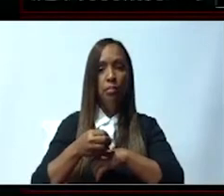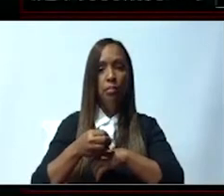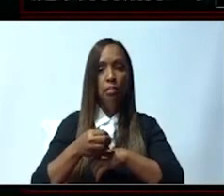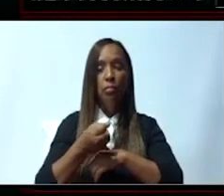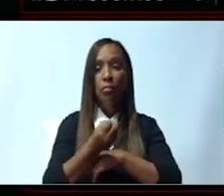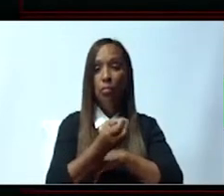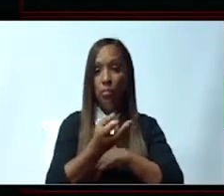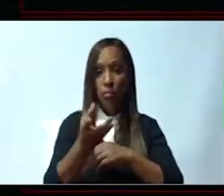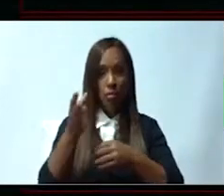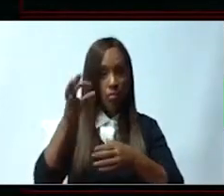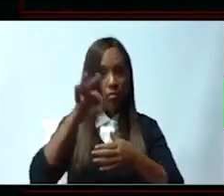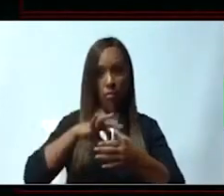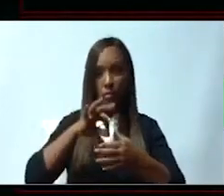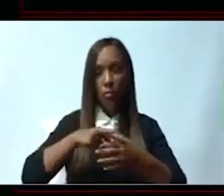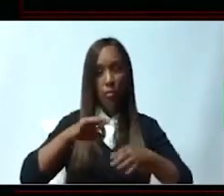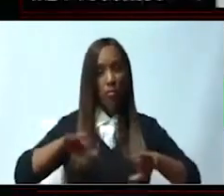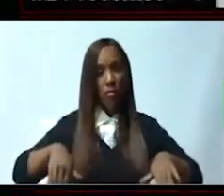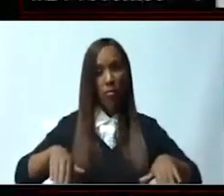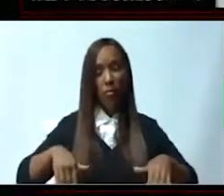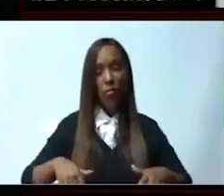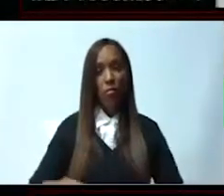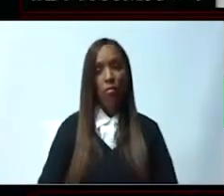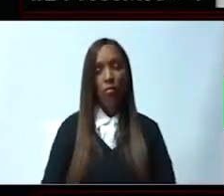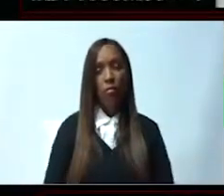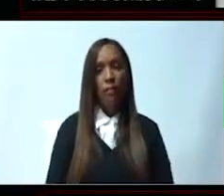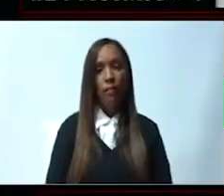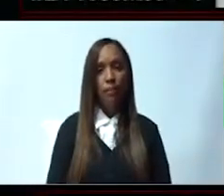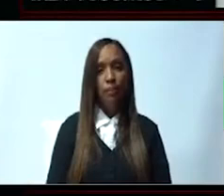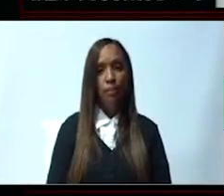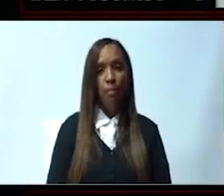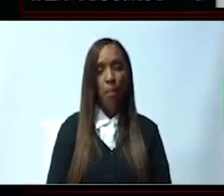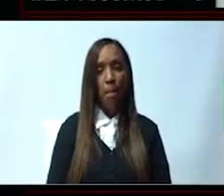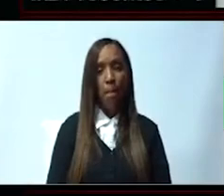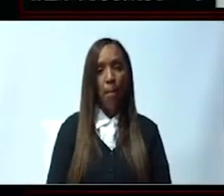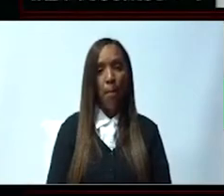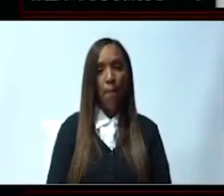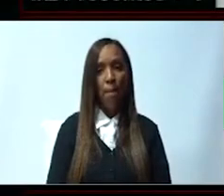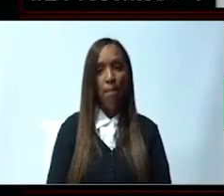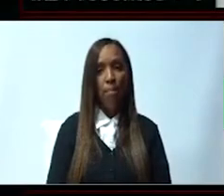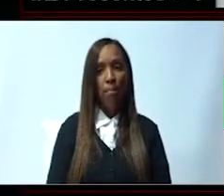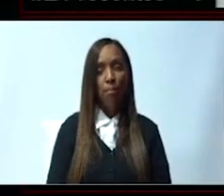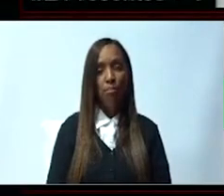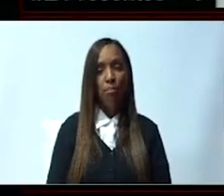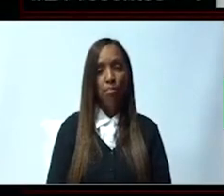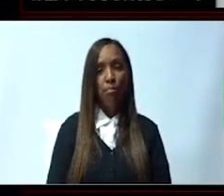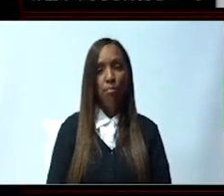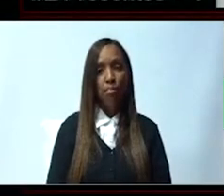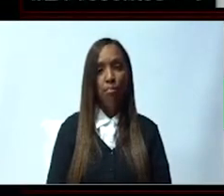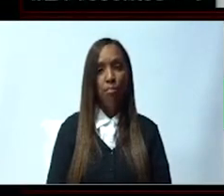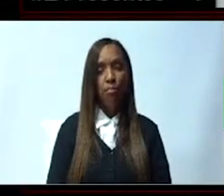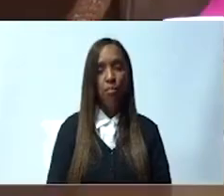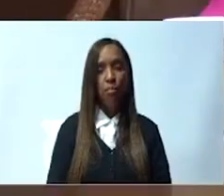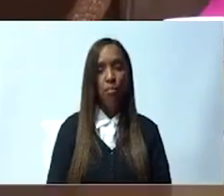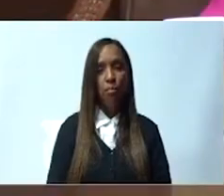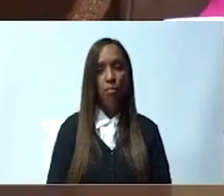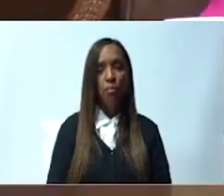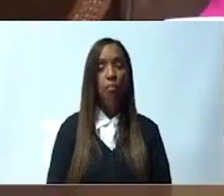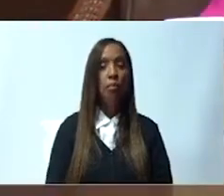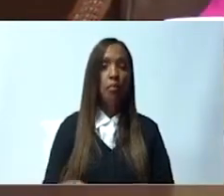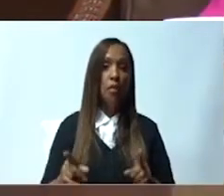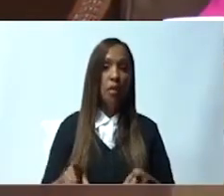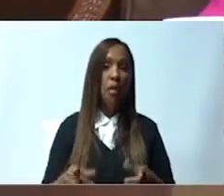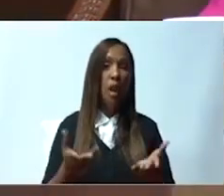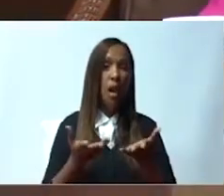Varios no han votado. Míralo ahí. Si se lo estamos diciendo. Aquí hay ciento y pico